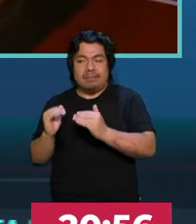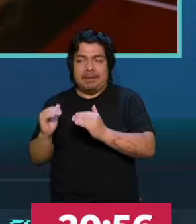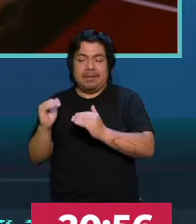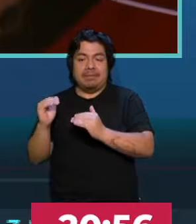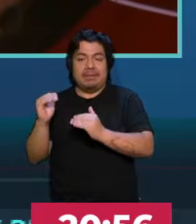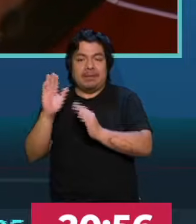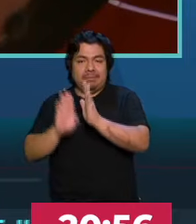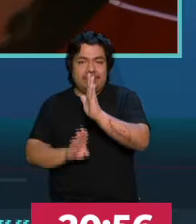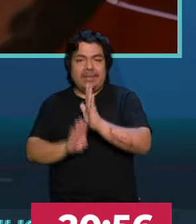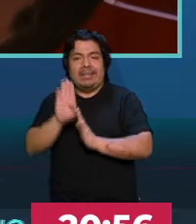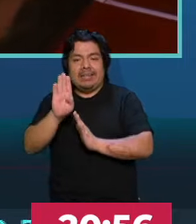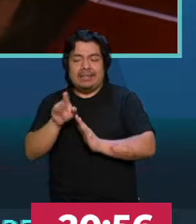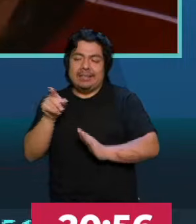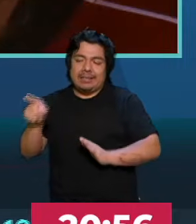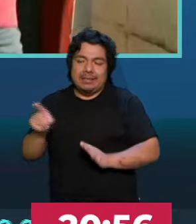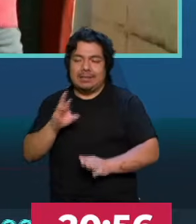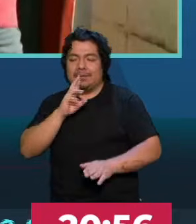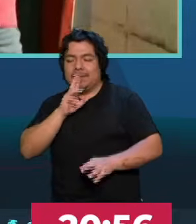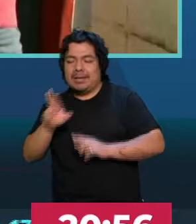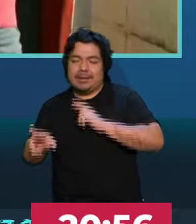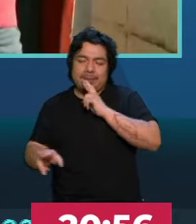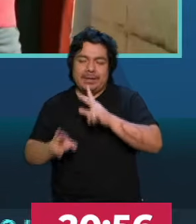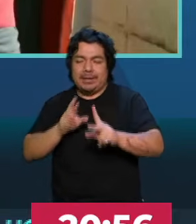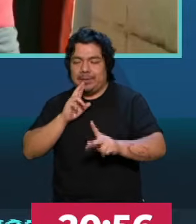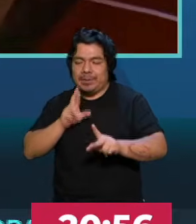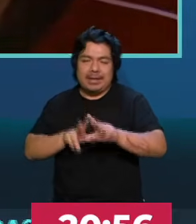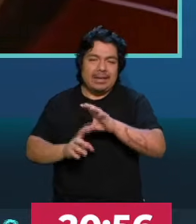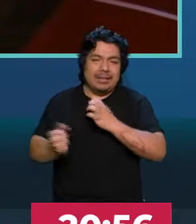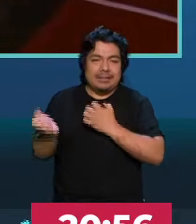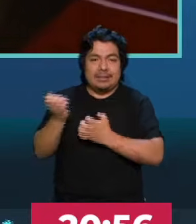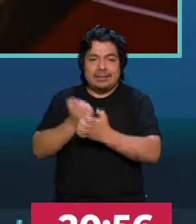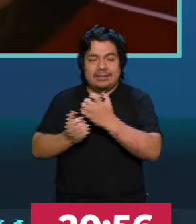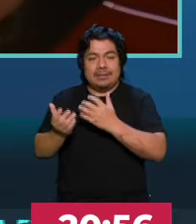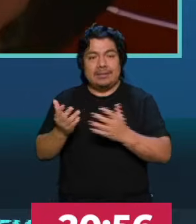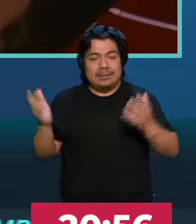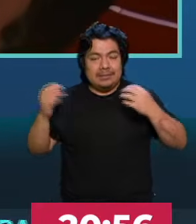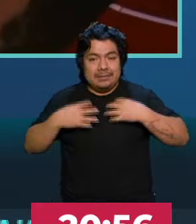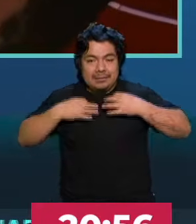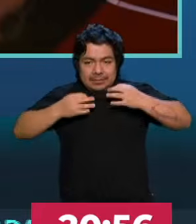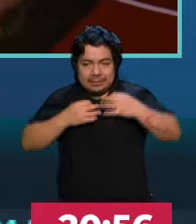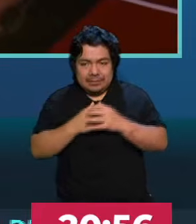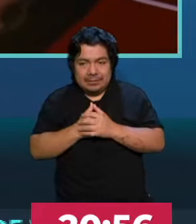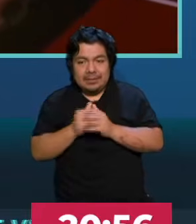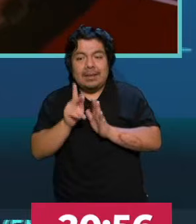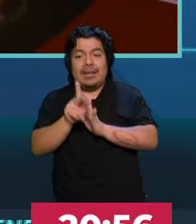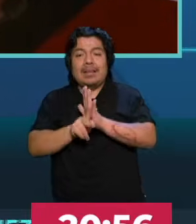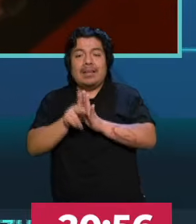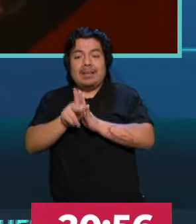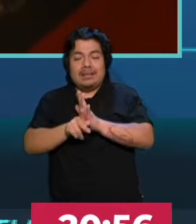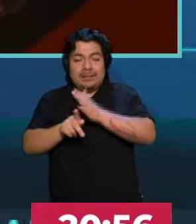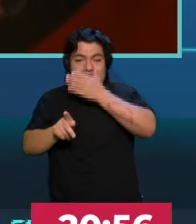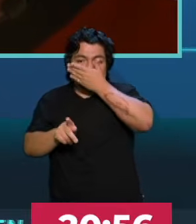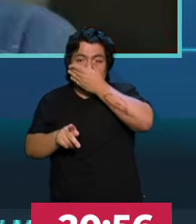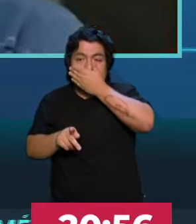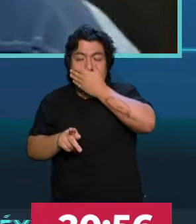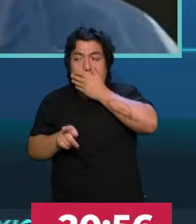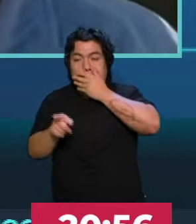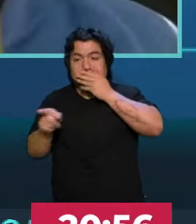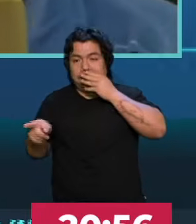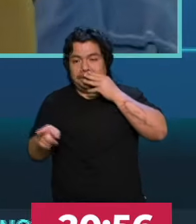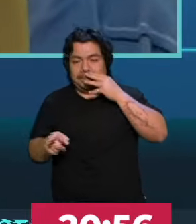ascenso, oye, es que tú eres el mejor empleado de la vida. Entonces, lo que nos plantea la película, que aquí